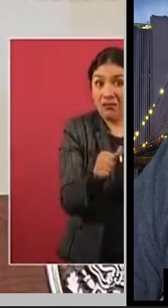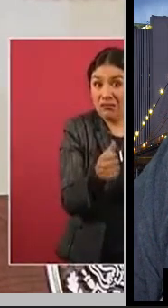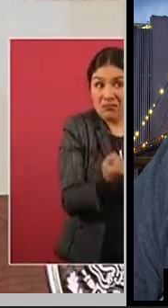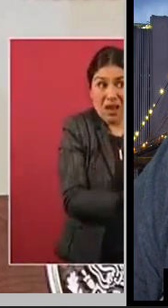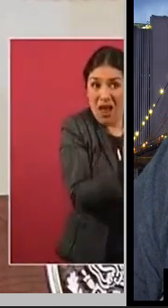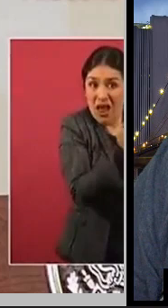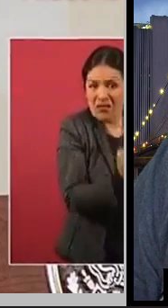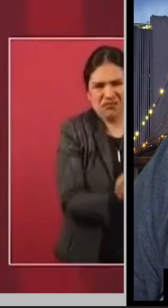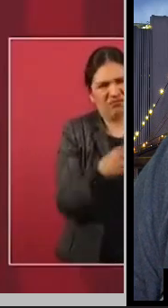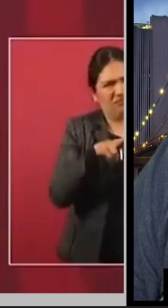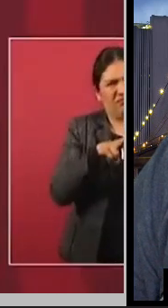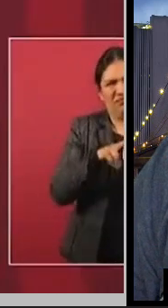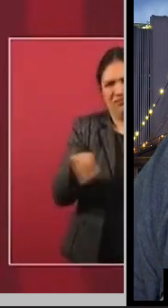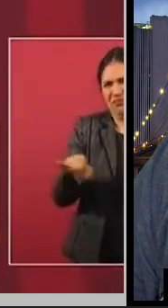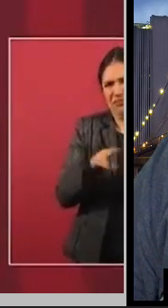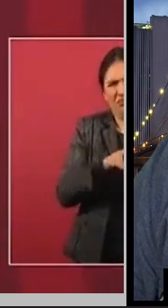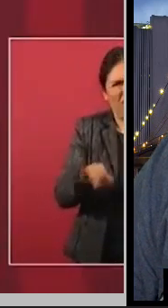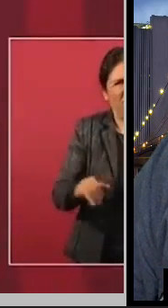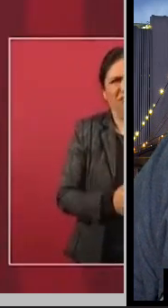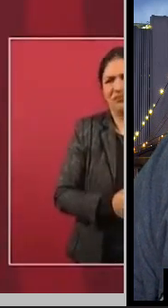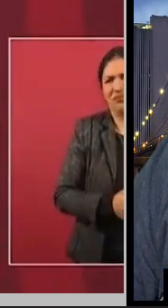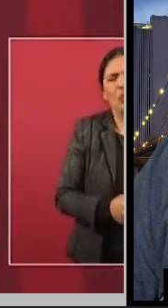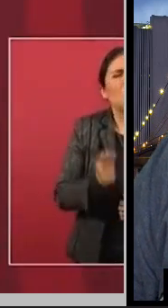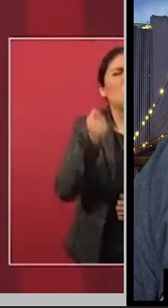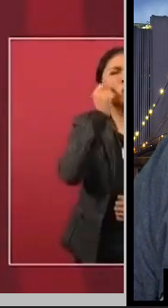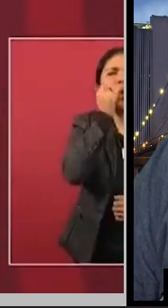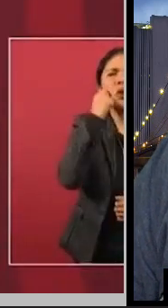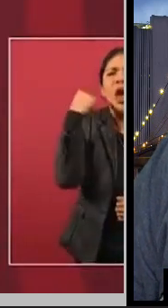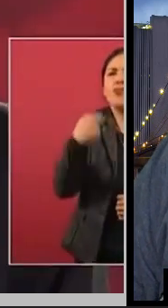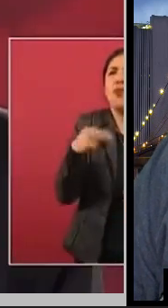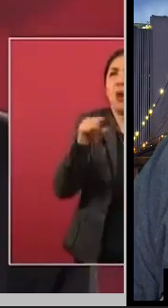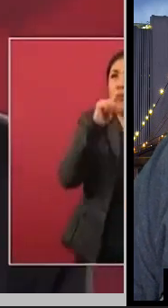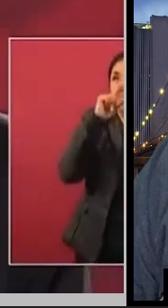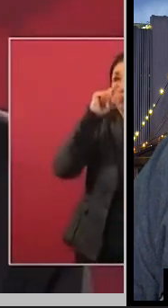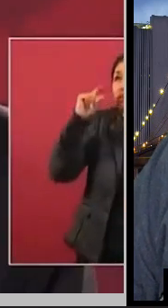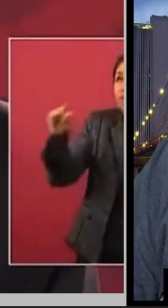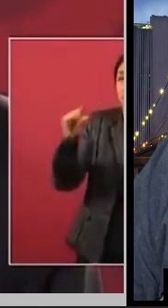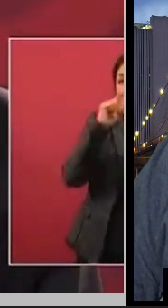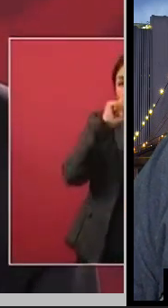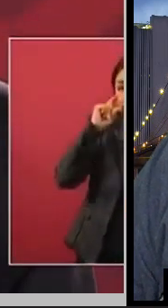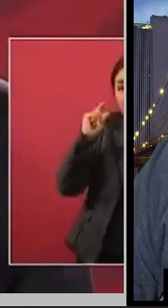Y no importan los titulares de